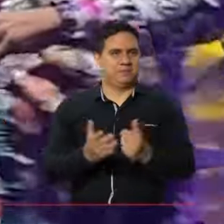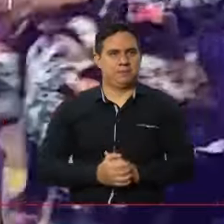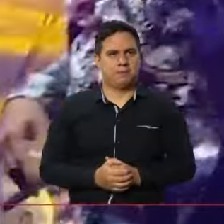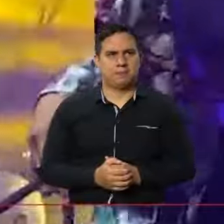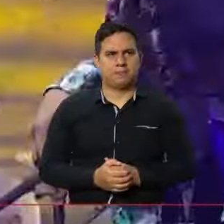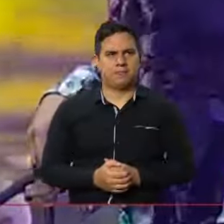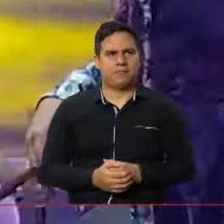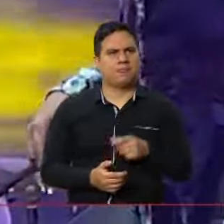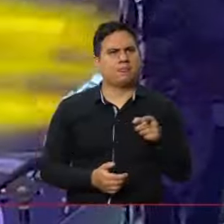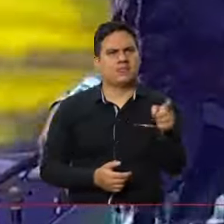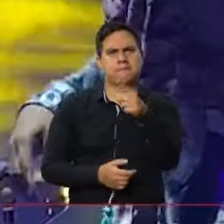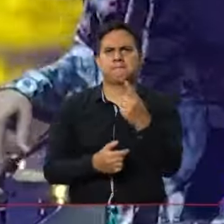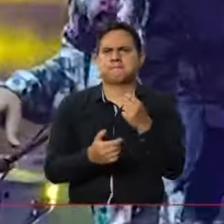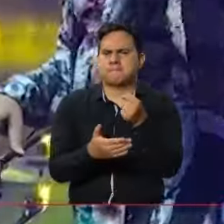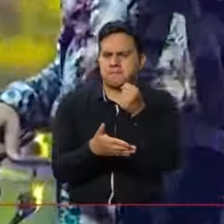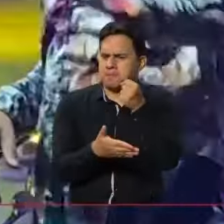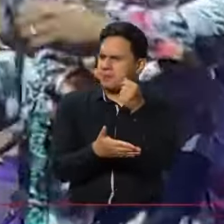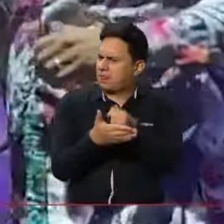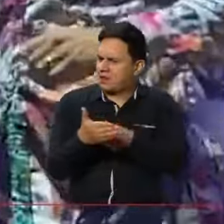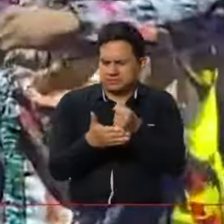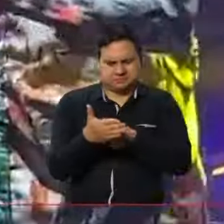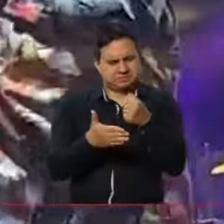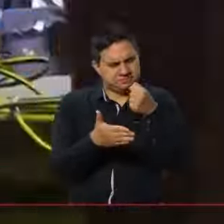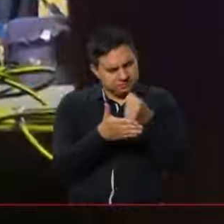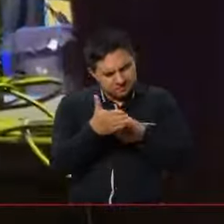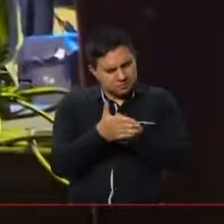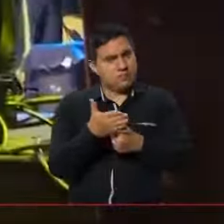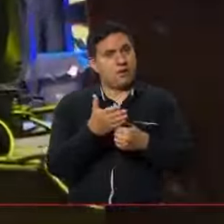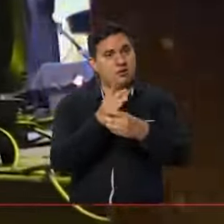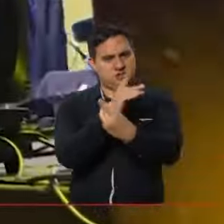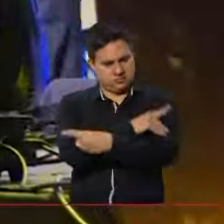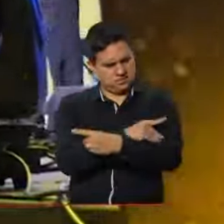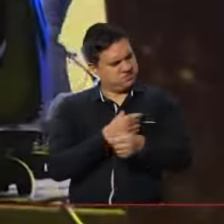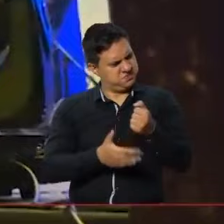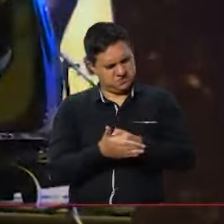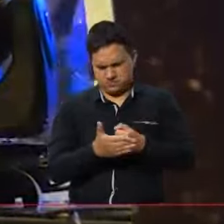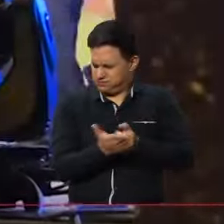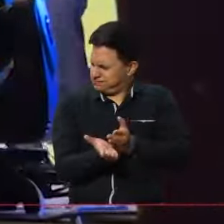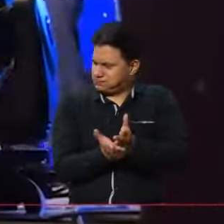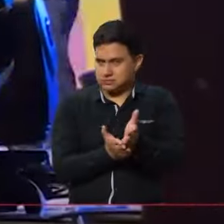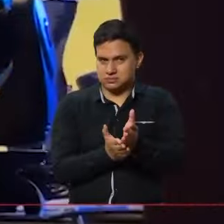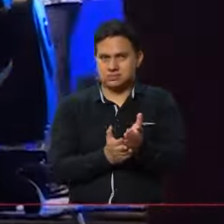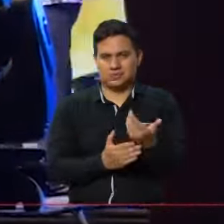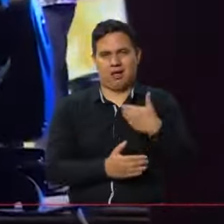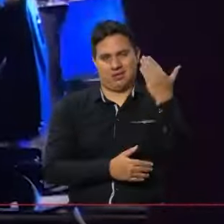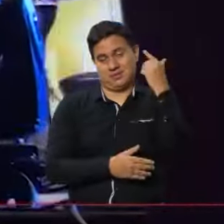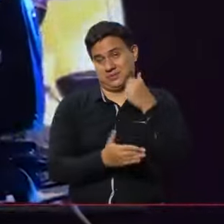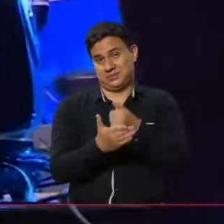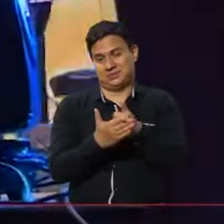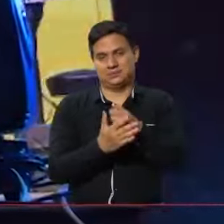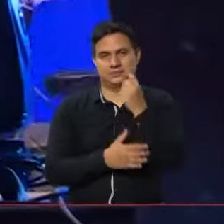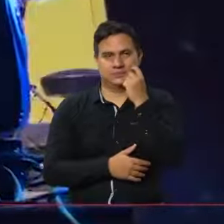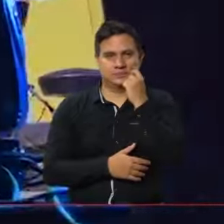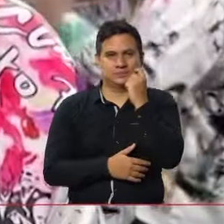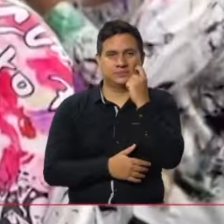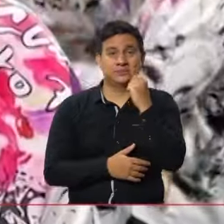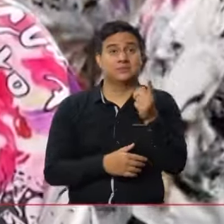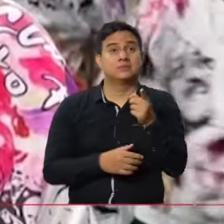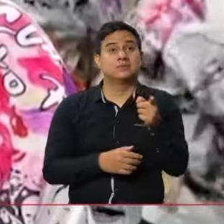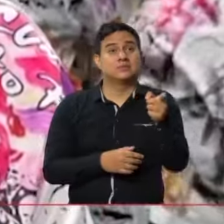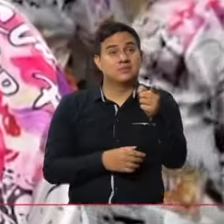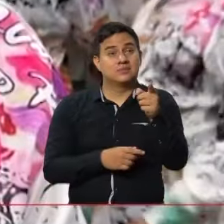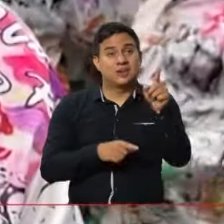y disciplina son las palabras que definieron al Gran Combo de Puerto Rico en sus inicios. Un fanático me dijo que ustedes eran